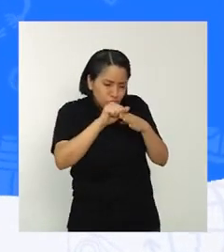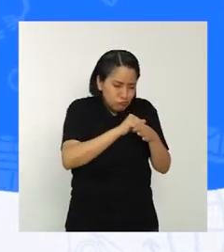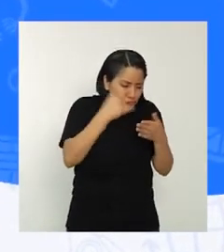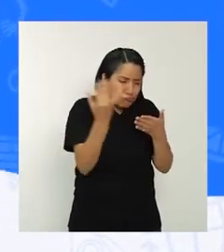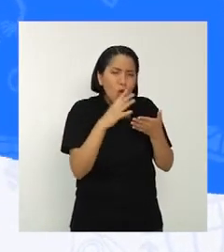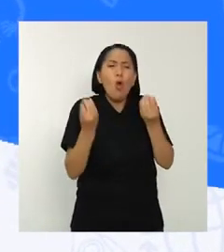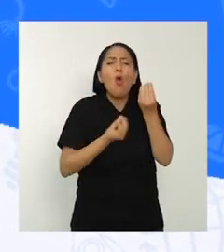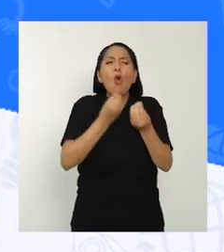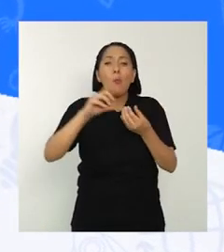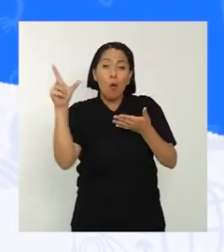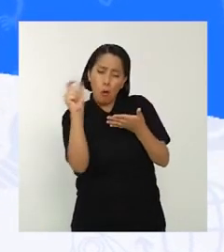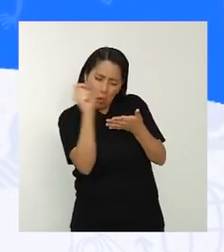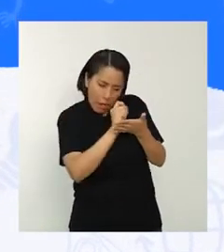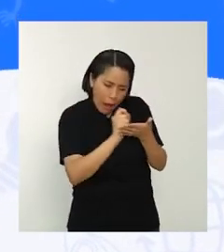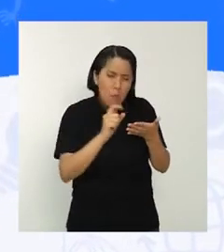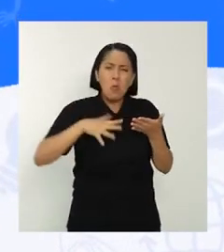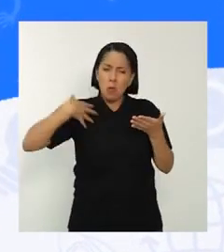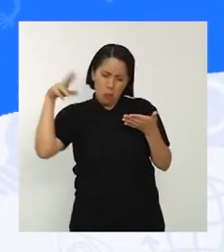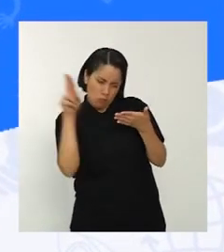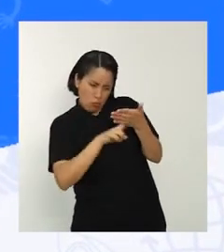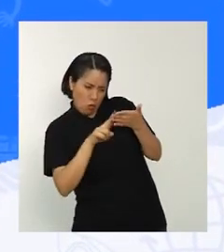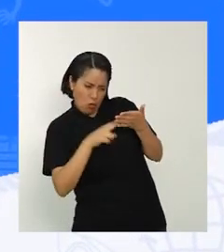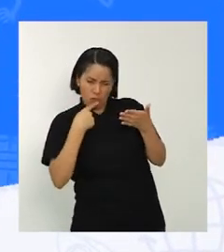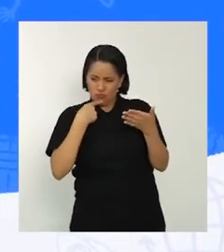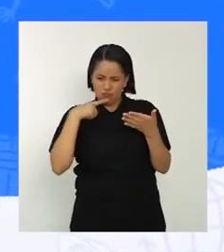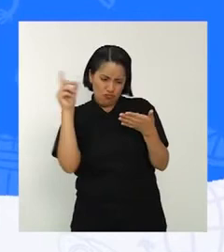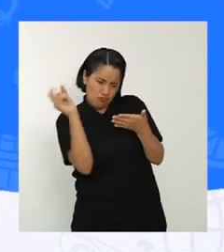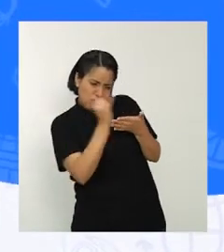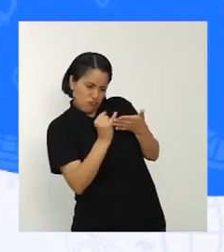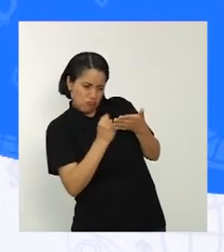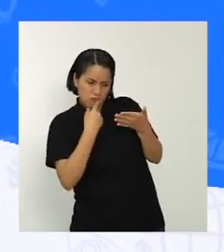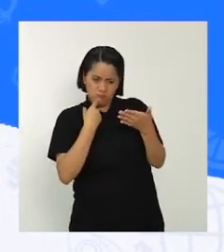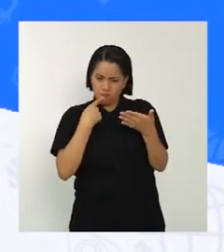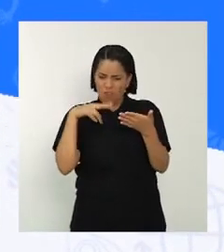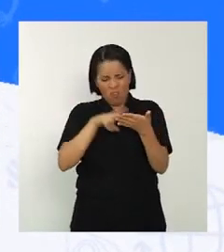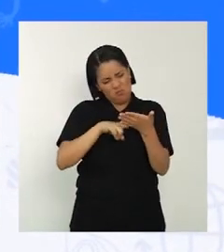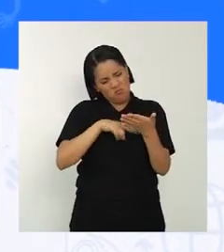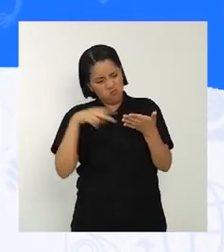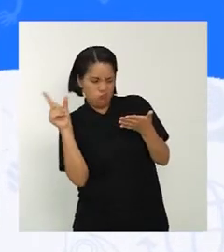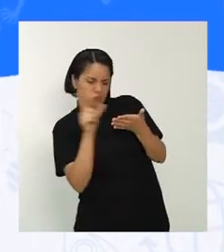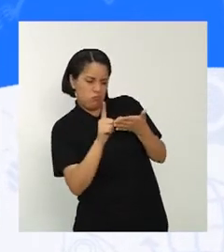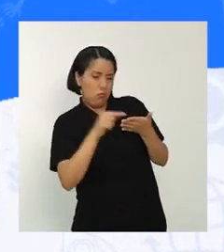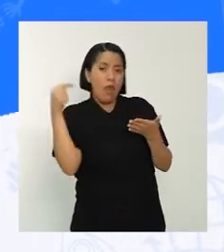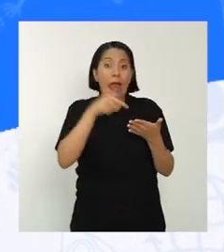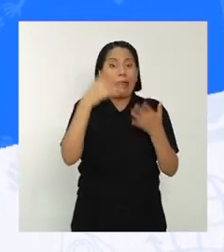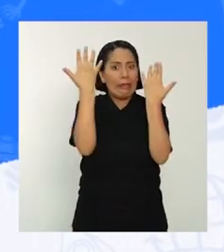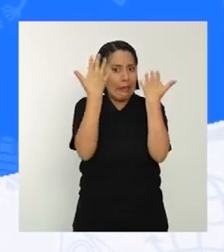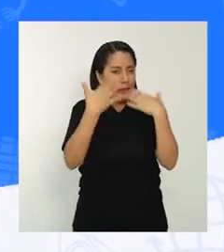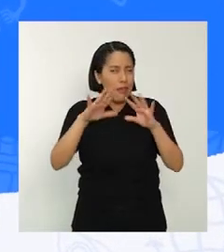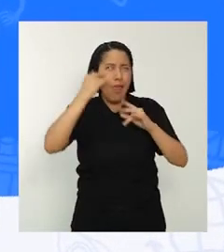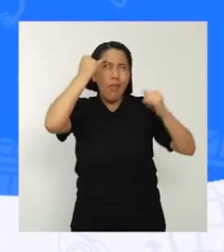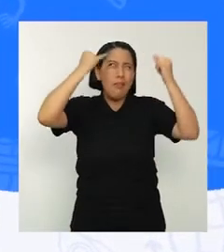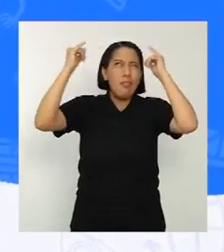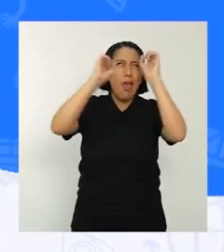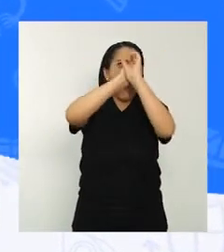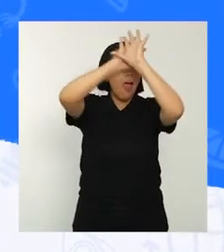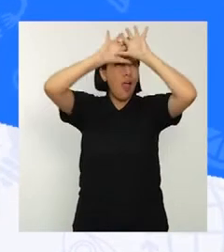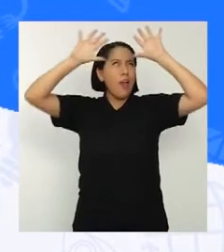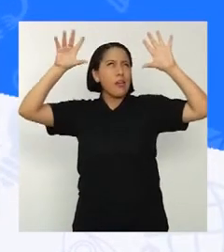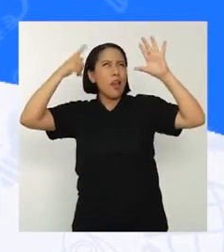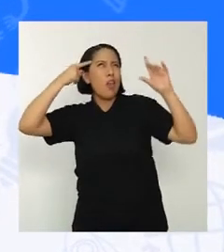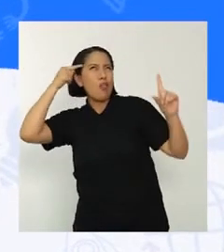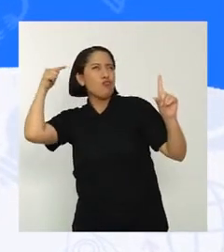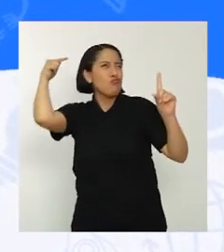hacer con lápiz. Podemos borrar y corregir el dibujo las veces que queramos hasta que tengamos una idea clara del movimiento